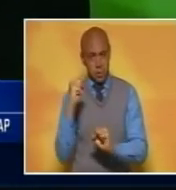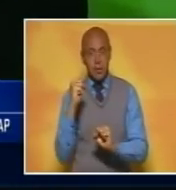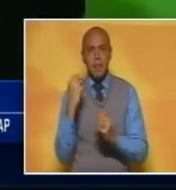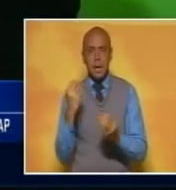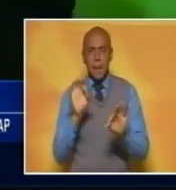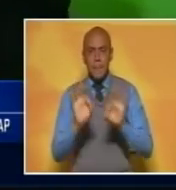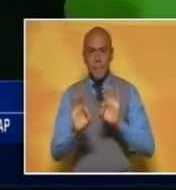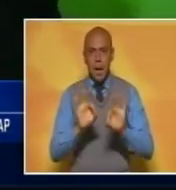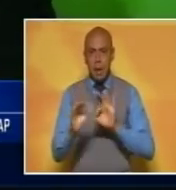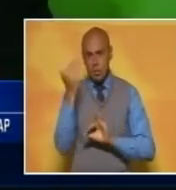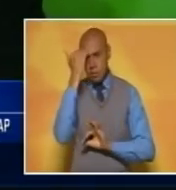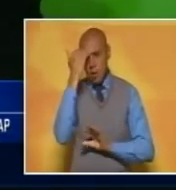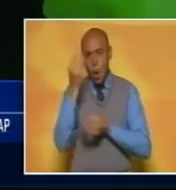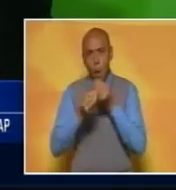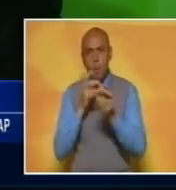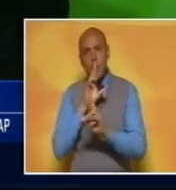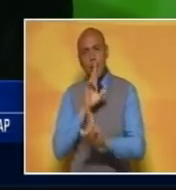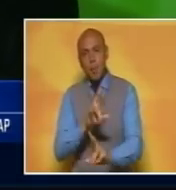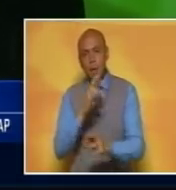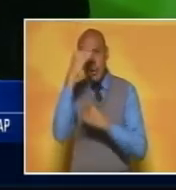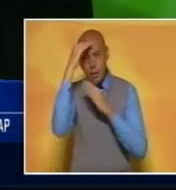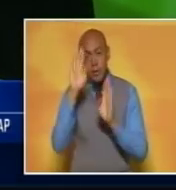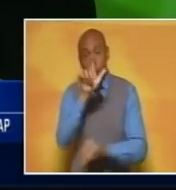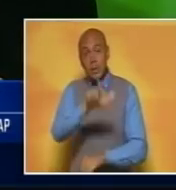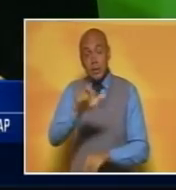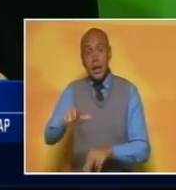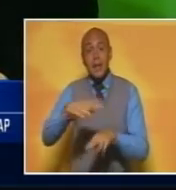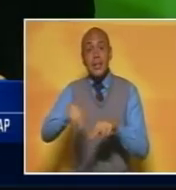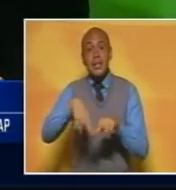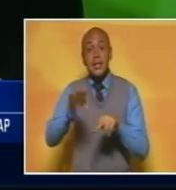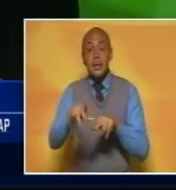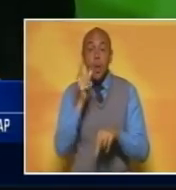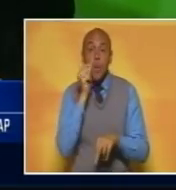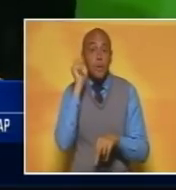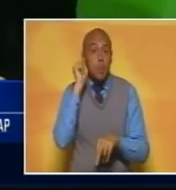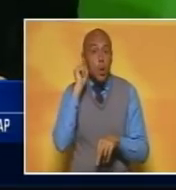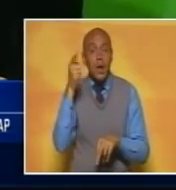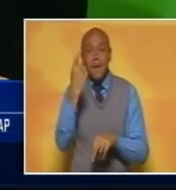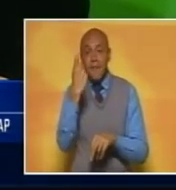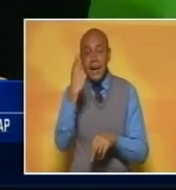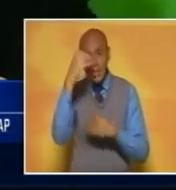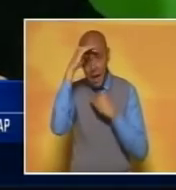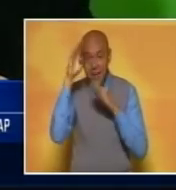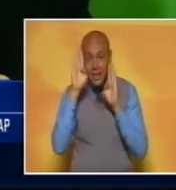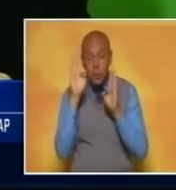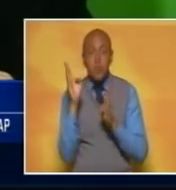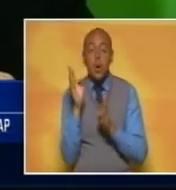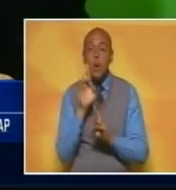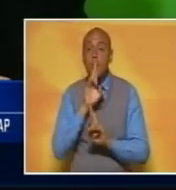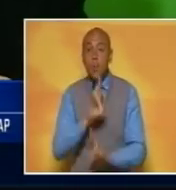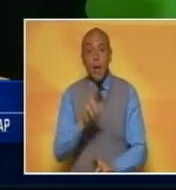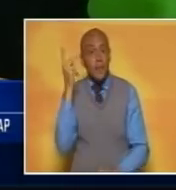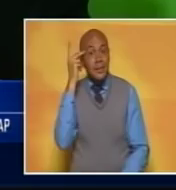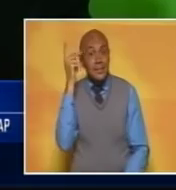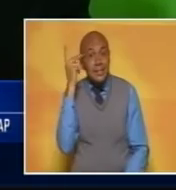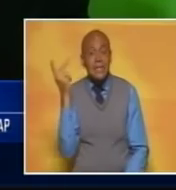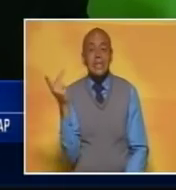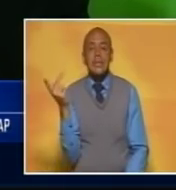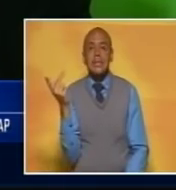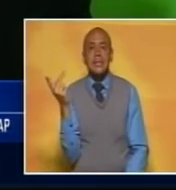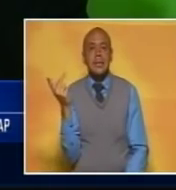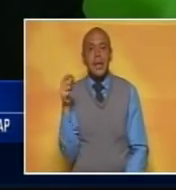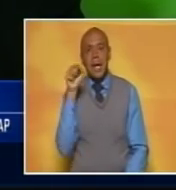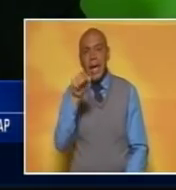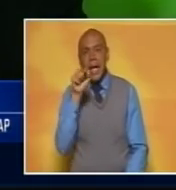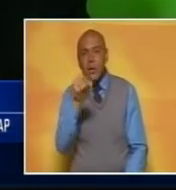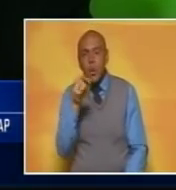la atención de niños y adolescentes. Vemos que los niños y adolescentes que requieren atención psiquiátrica en centros de salud pública se ven